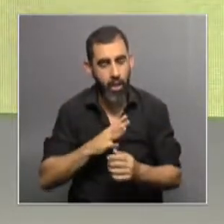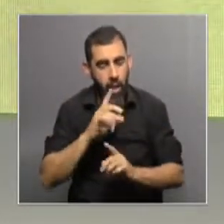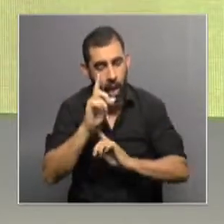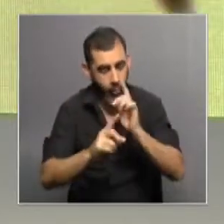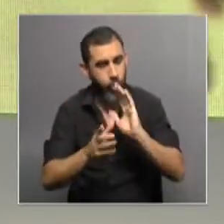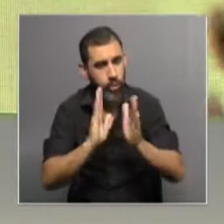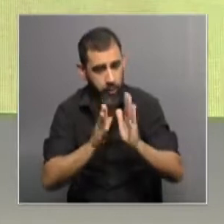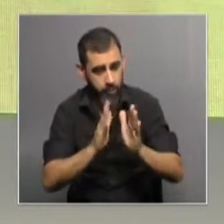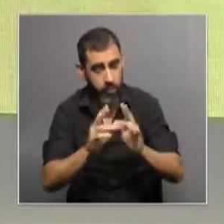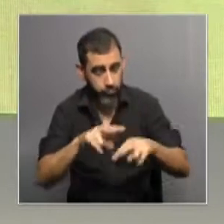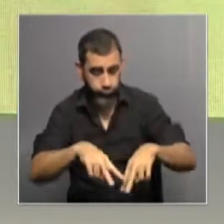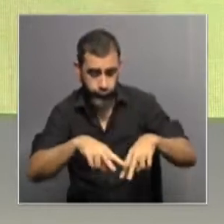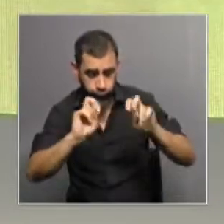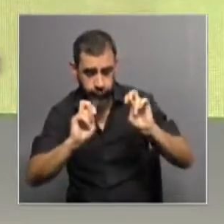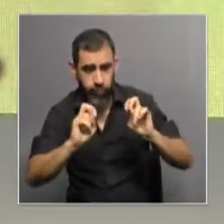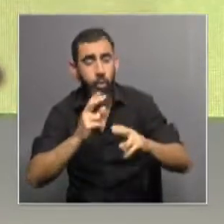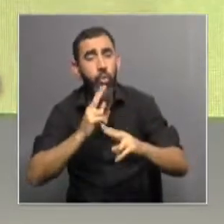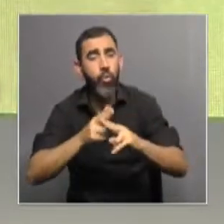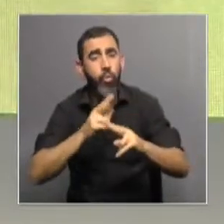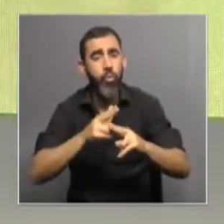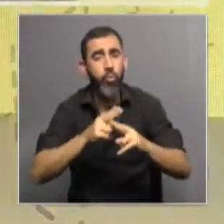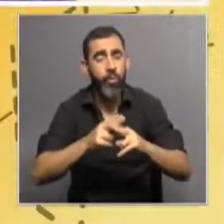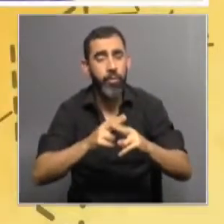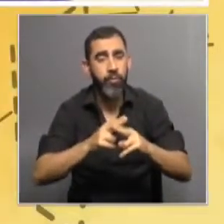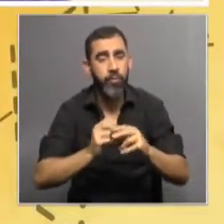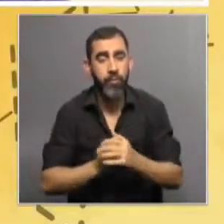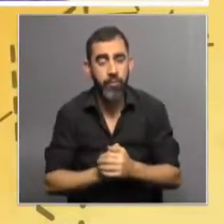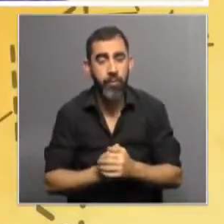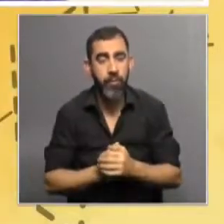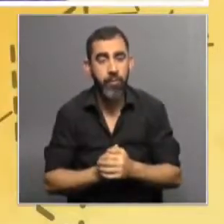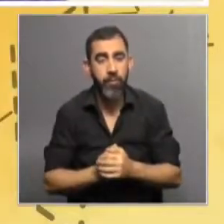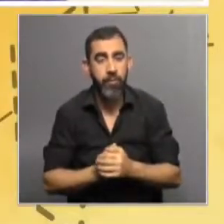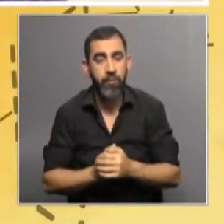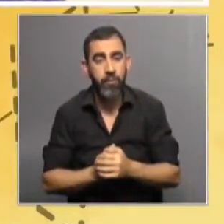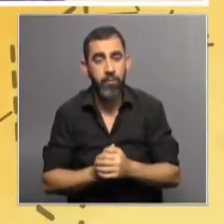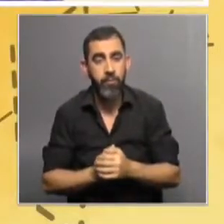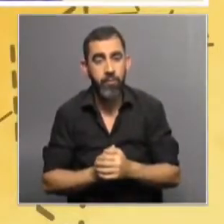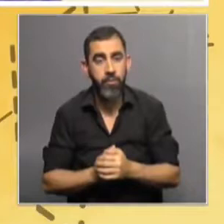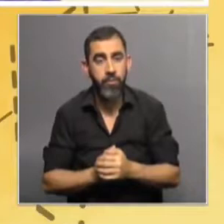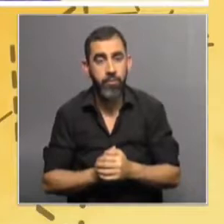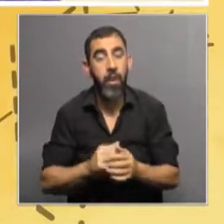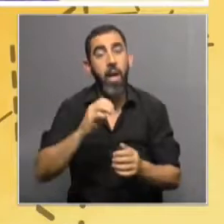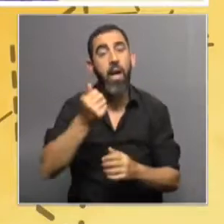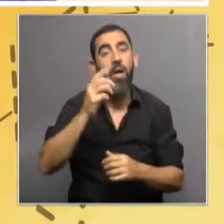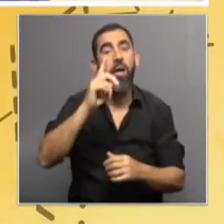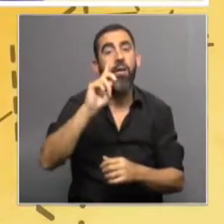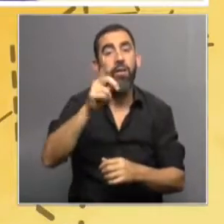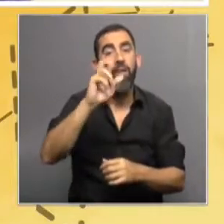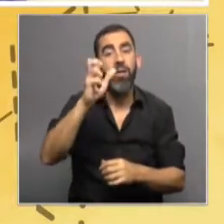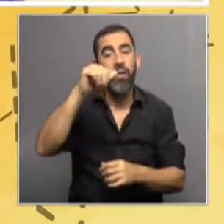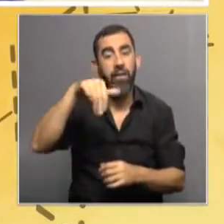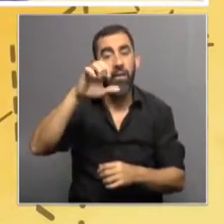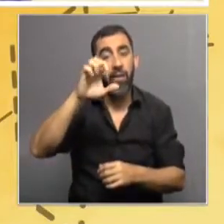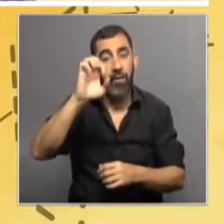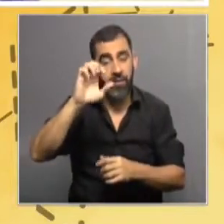del punto de vista molecular, que se llaman un grupo de paneles, que hablamos de acciones modificables. Entonces, ahí está el